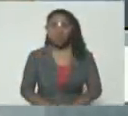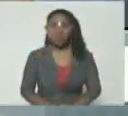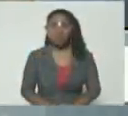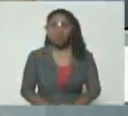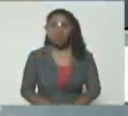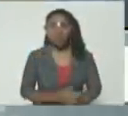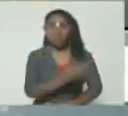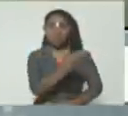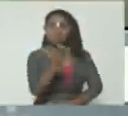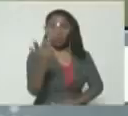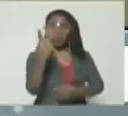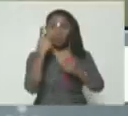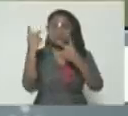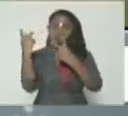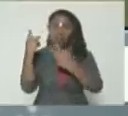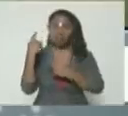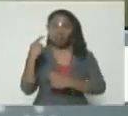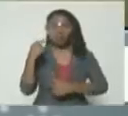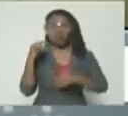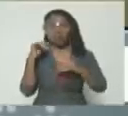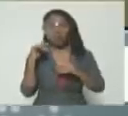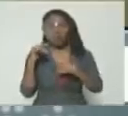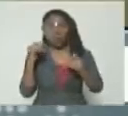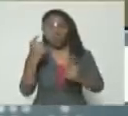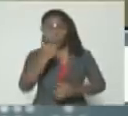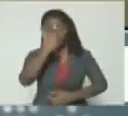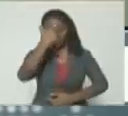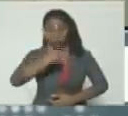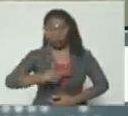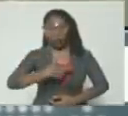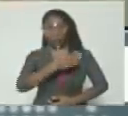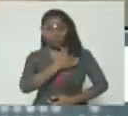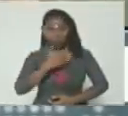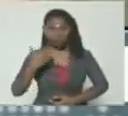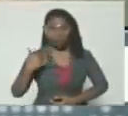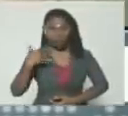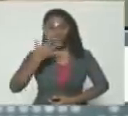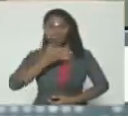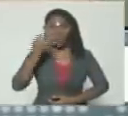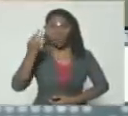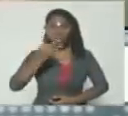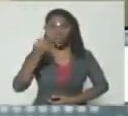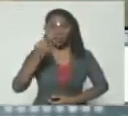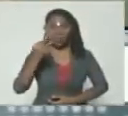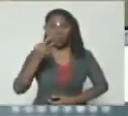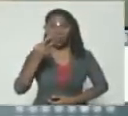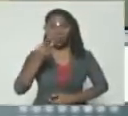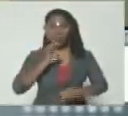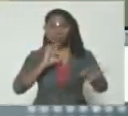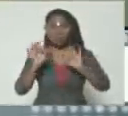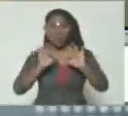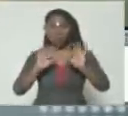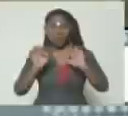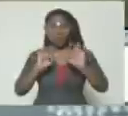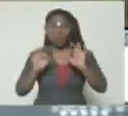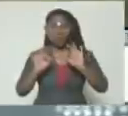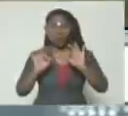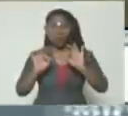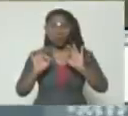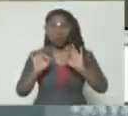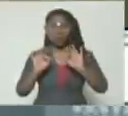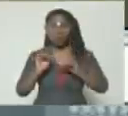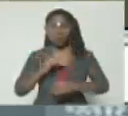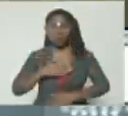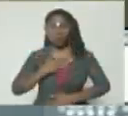Para que ustedes vean, cuando uno quiere, de verdad, y se prepara,